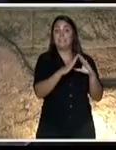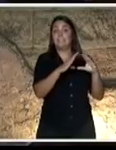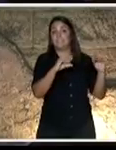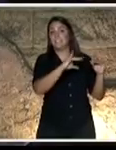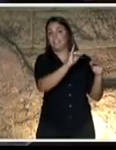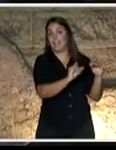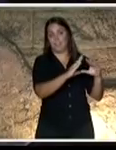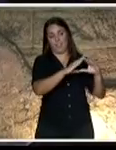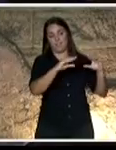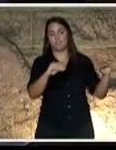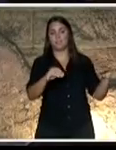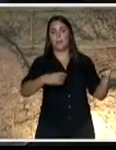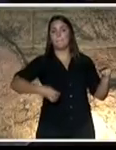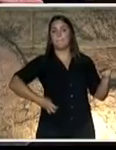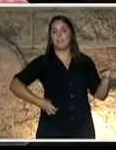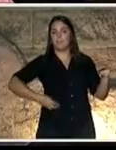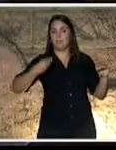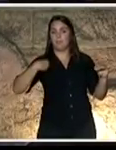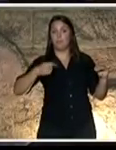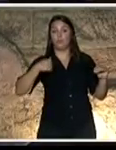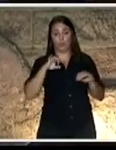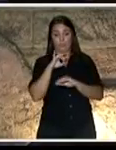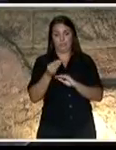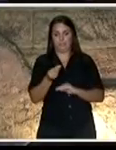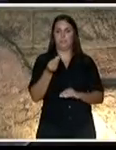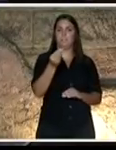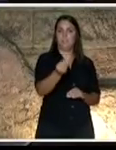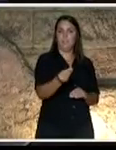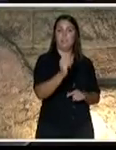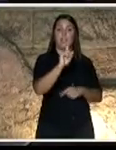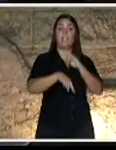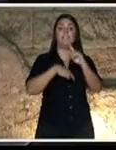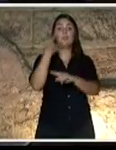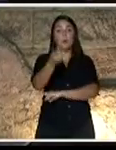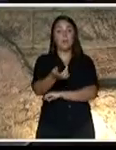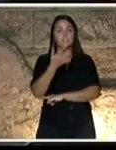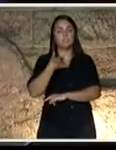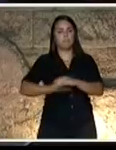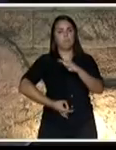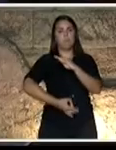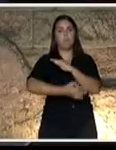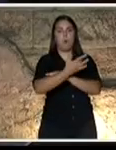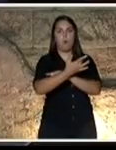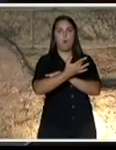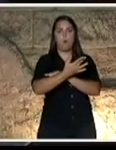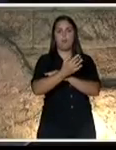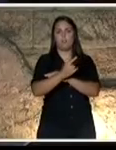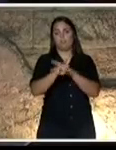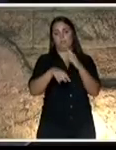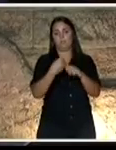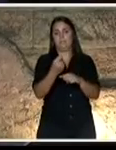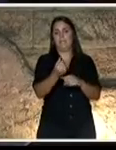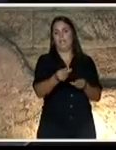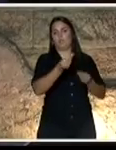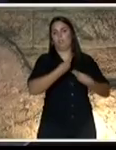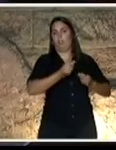a los príncipes Hirohito. Le entregué una carta y aparecieron después ya sucesivas